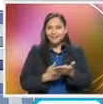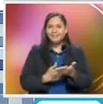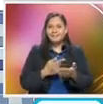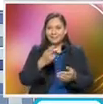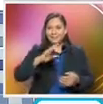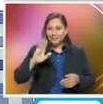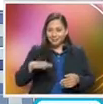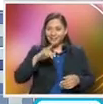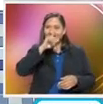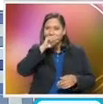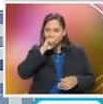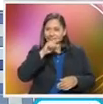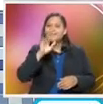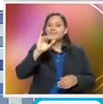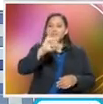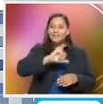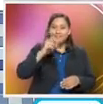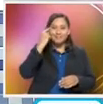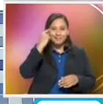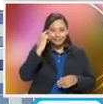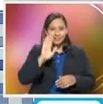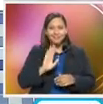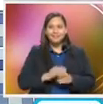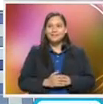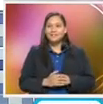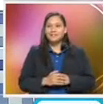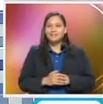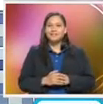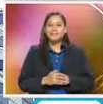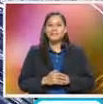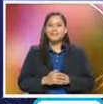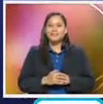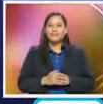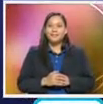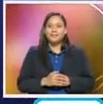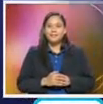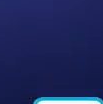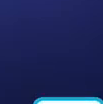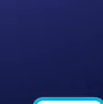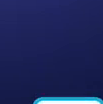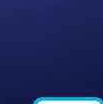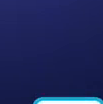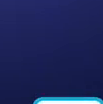estas alitas de pollo estilo oriental. Vamos.